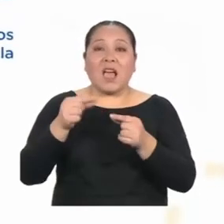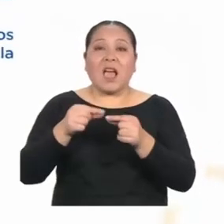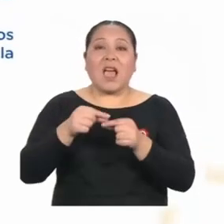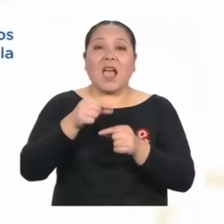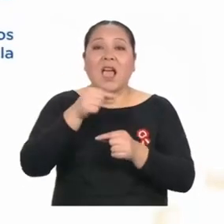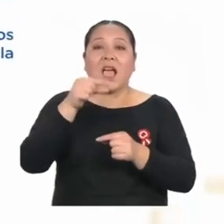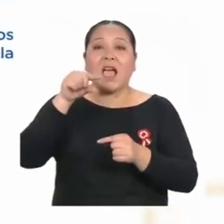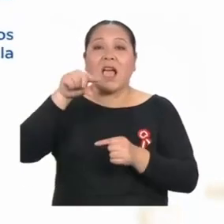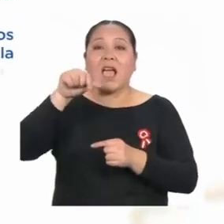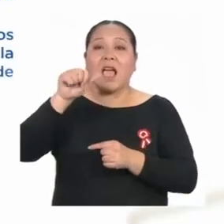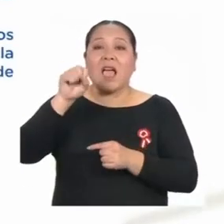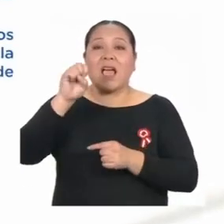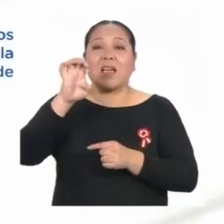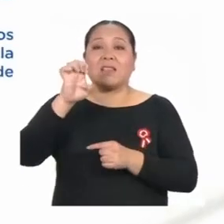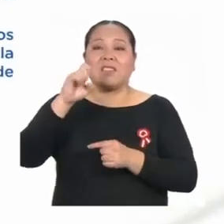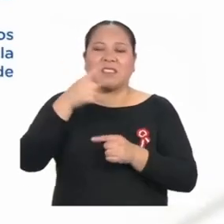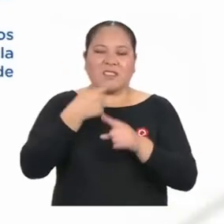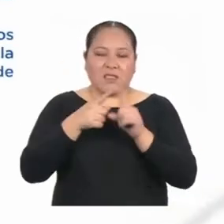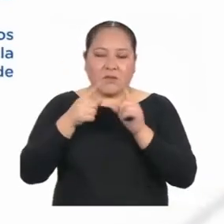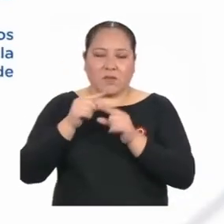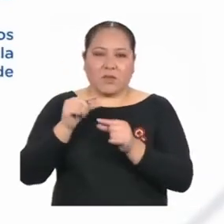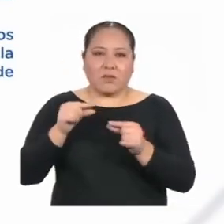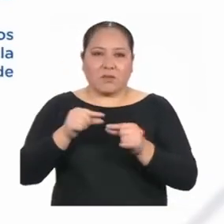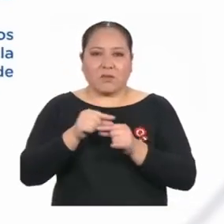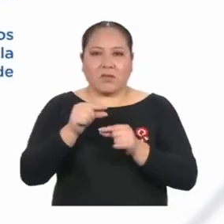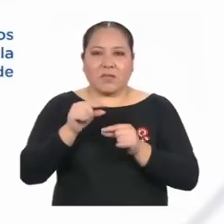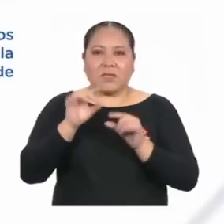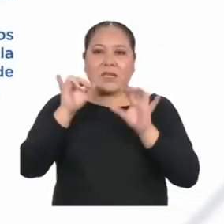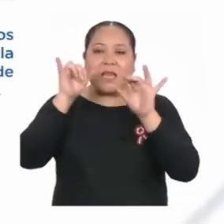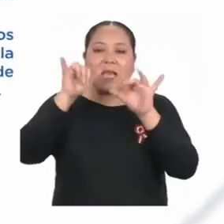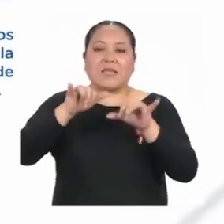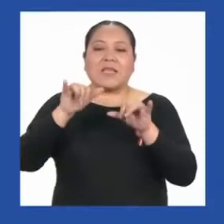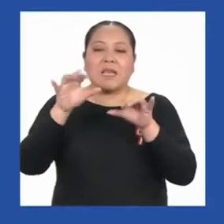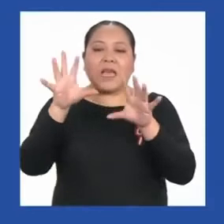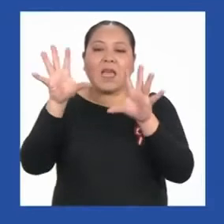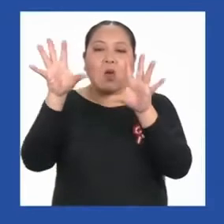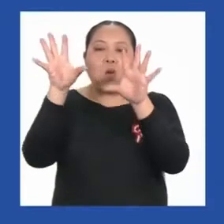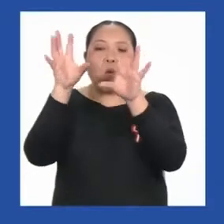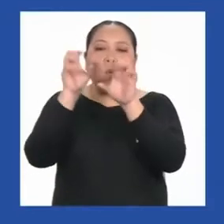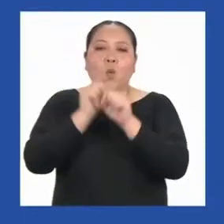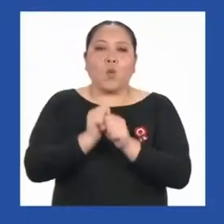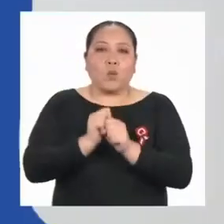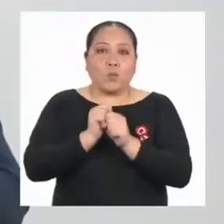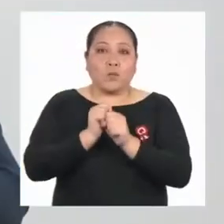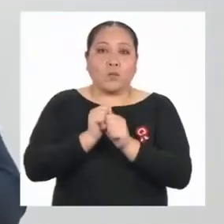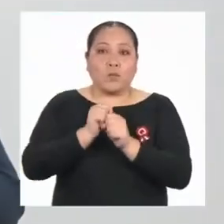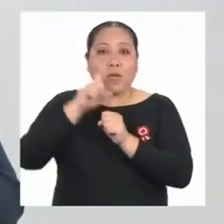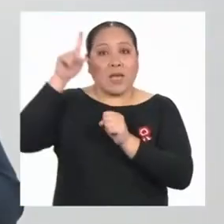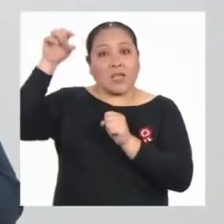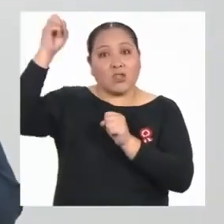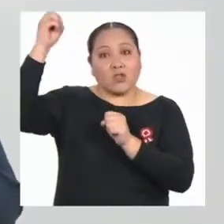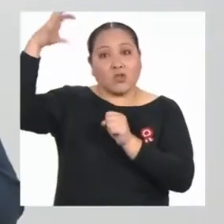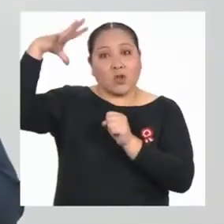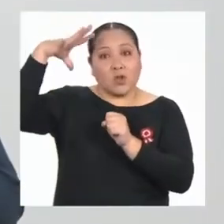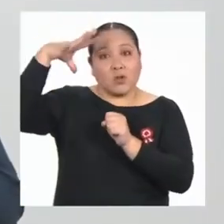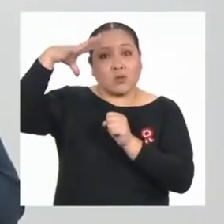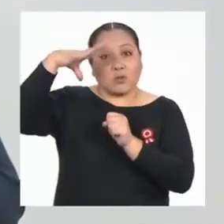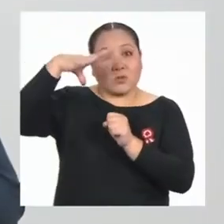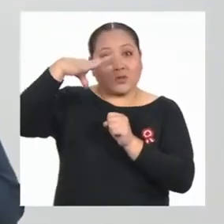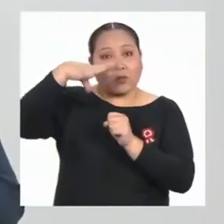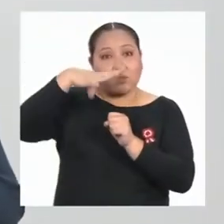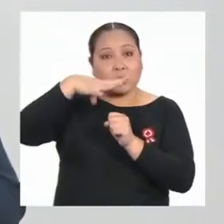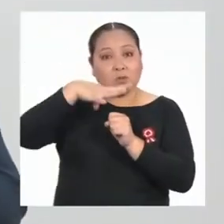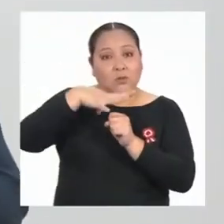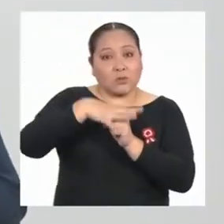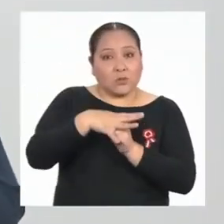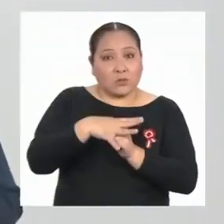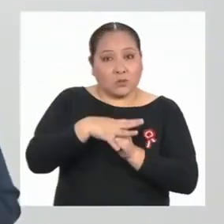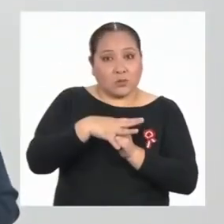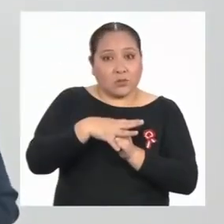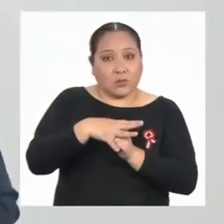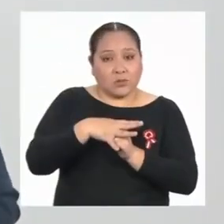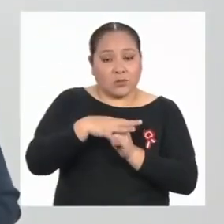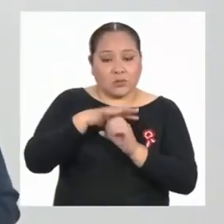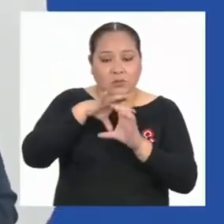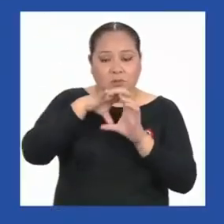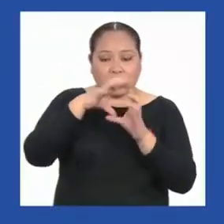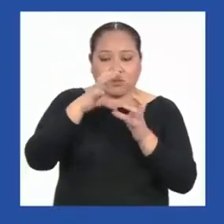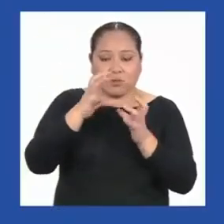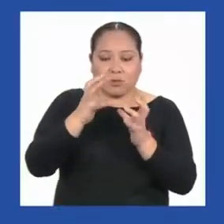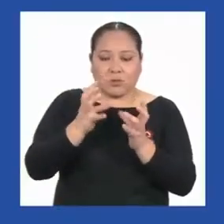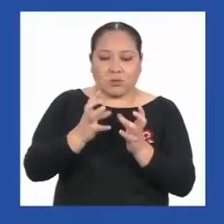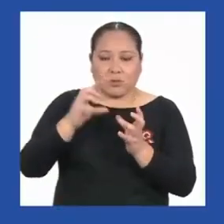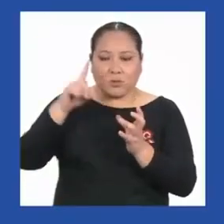la particularidad de retener el calor del sol, que es reflejado por la superficie de la